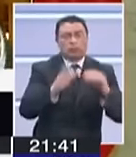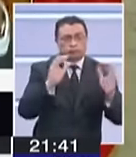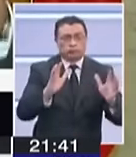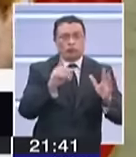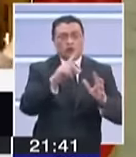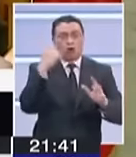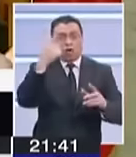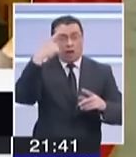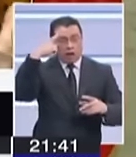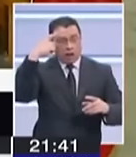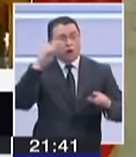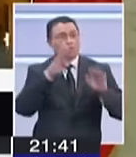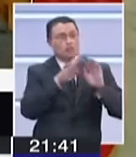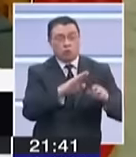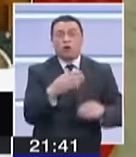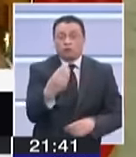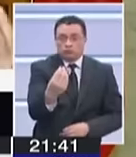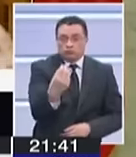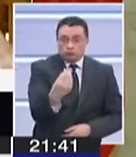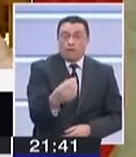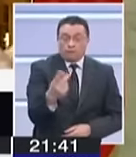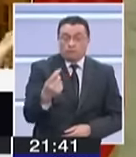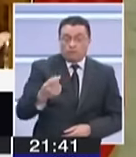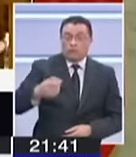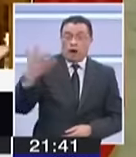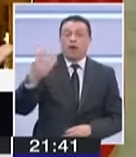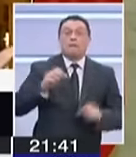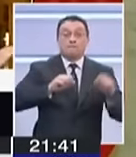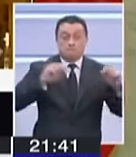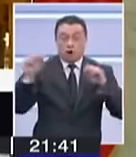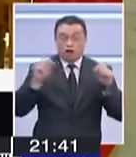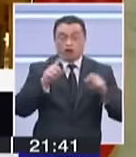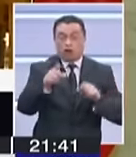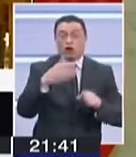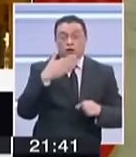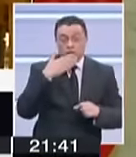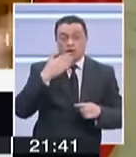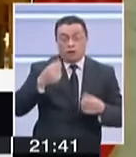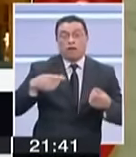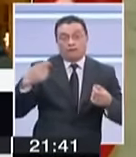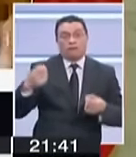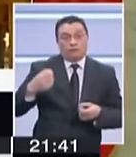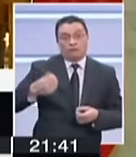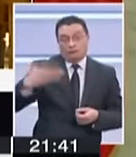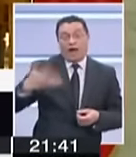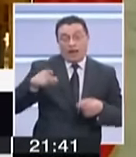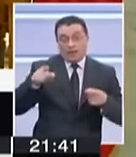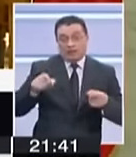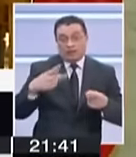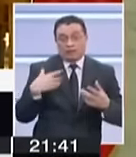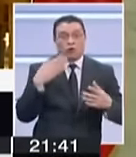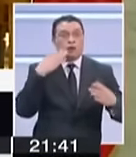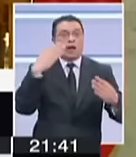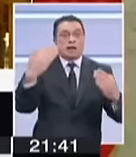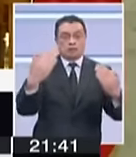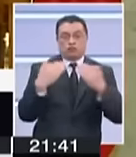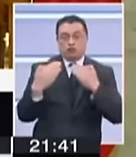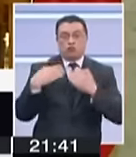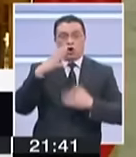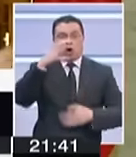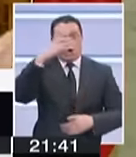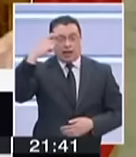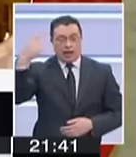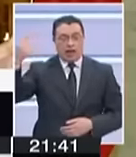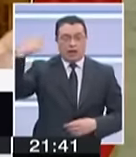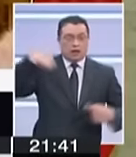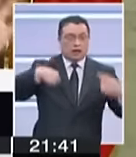envidiable credibilidad, ¿no es cierto?, que a veces los políticos, aunque Guillier también es un político, a lo mejor carecemos de esa virtud frente a la opinión pública, pero